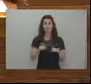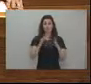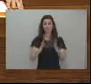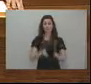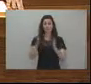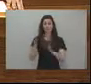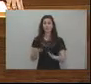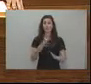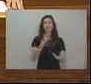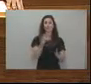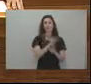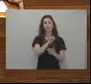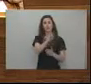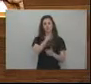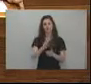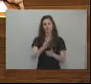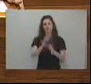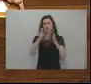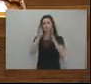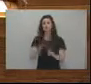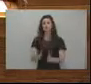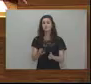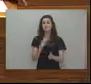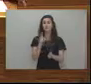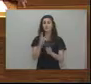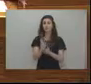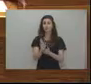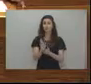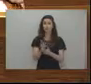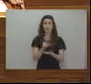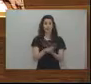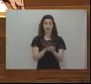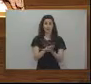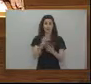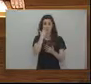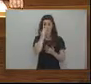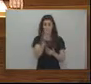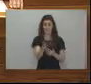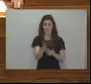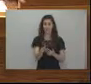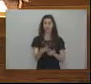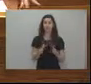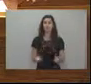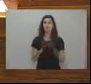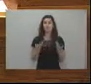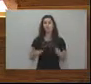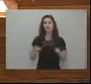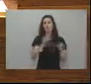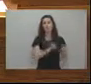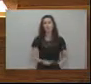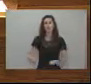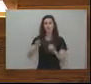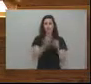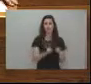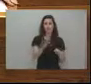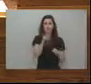tanto el portavoz del Grupo de Izquierda Unida como su portavoz del tema de la alta velocidad. Nosotros, claro que defendemos que si la